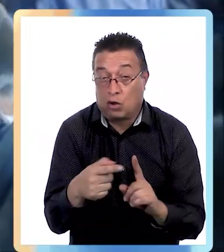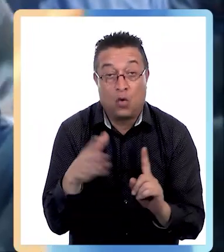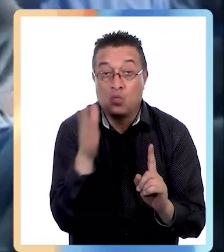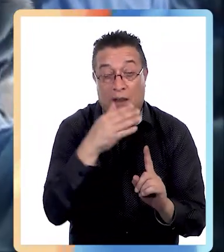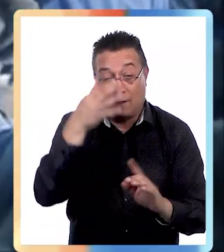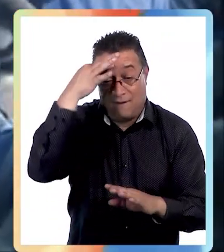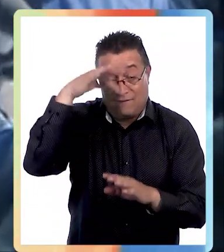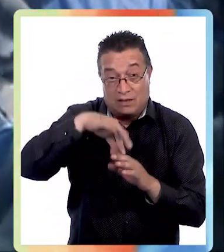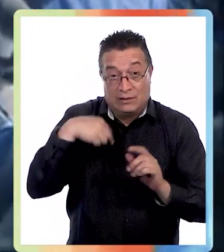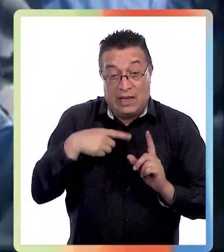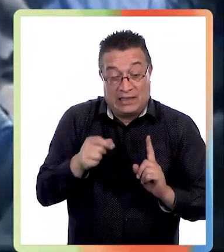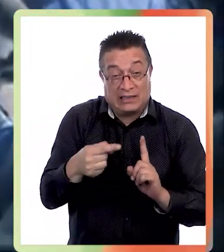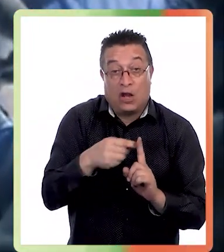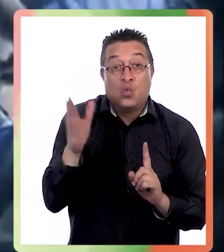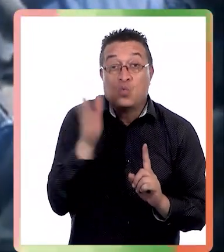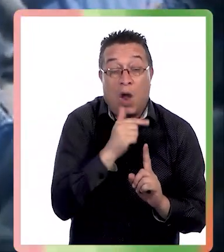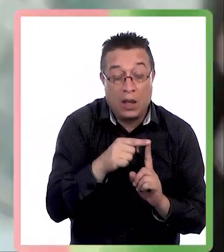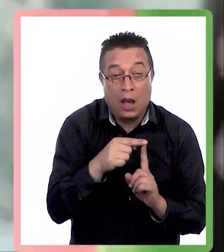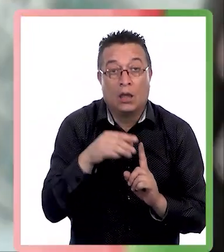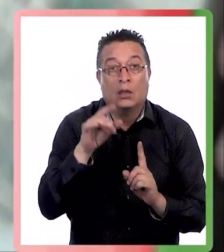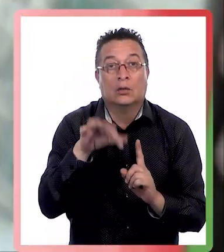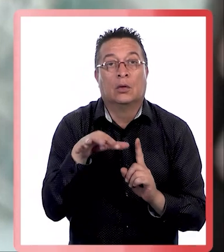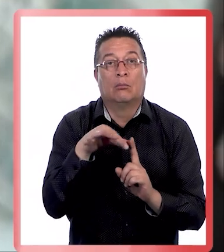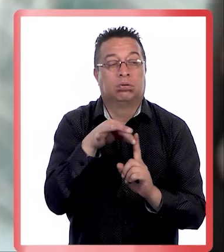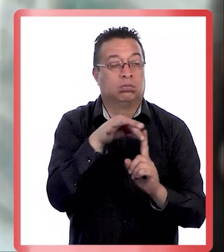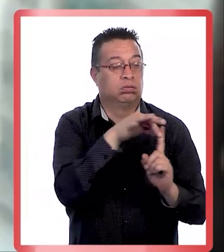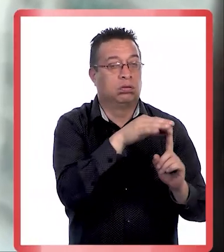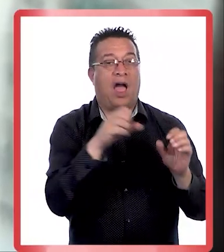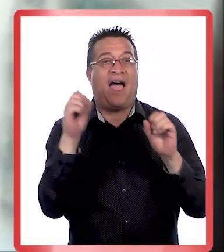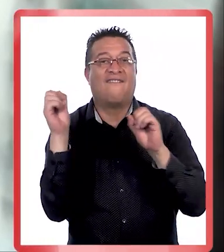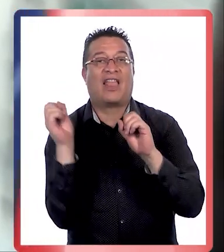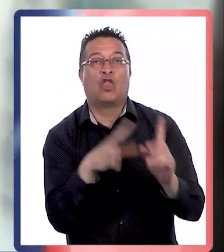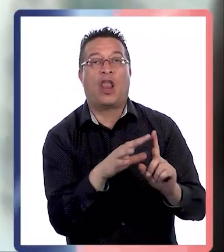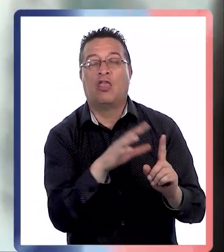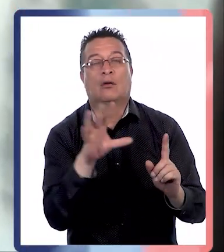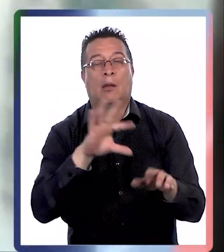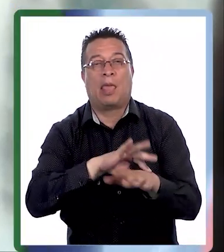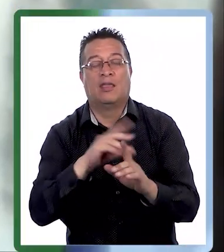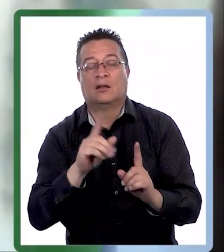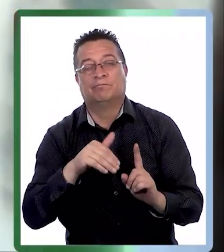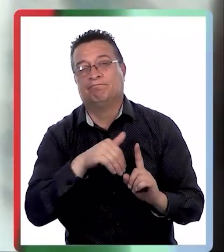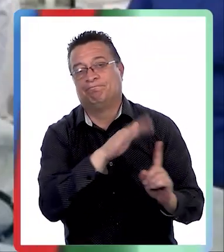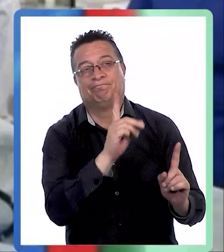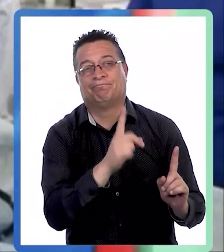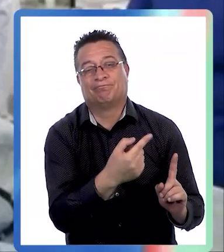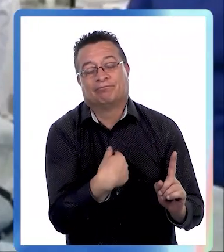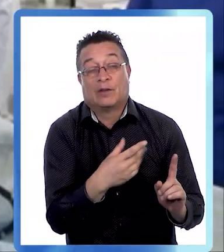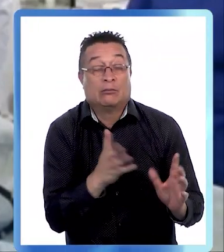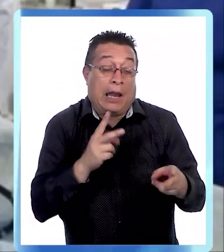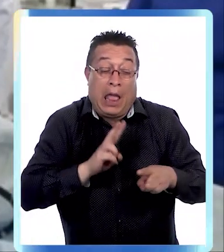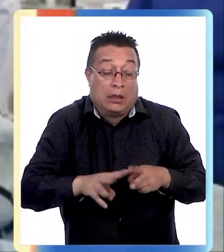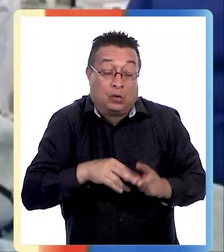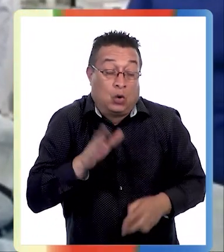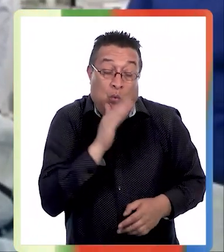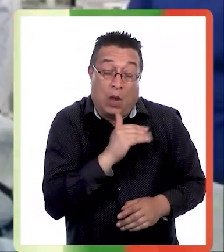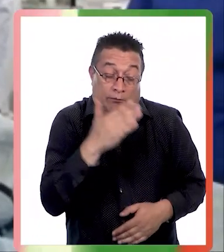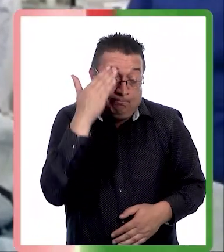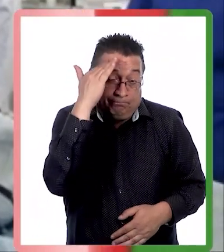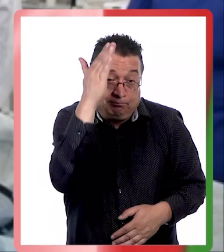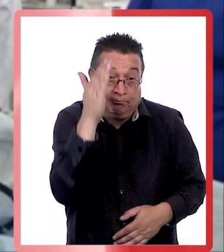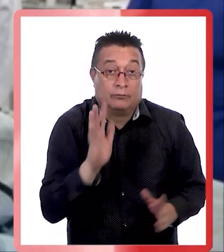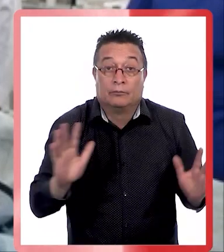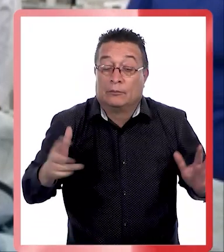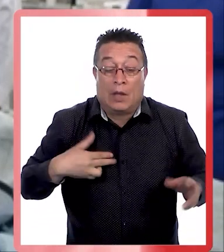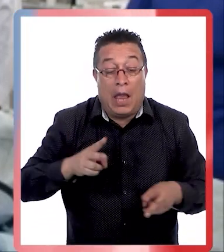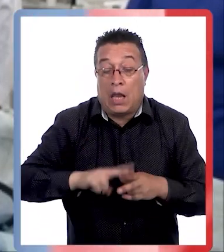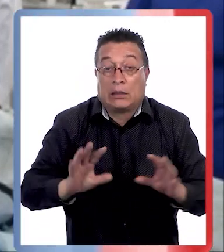su enfermedad, empezaban a quedar un poco abandonados por la medicina. Ya no había nada más que hacer, era la frase más típica